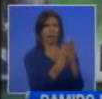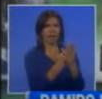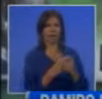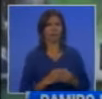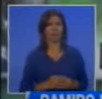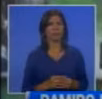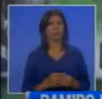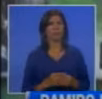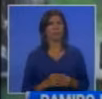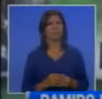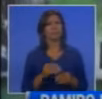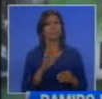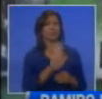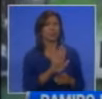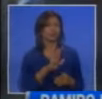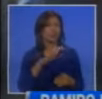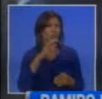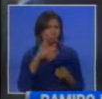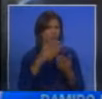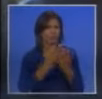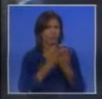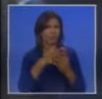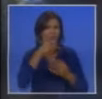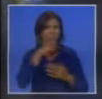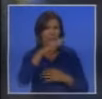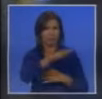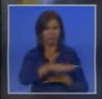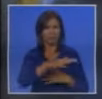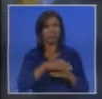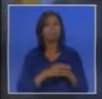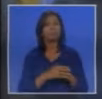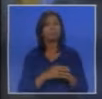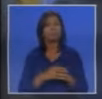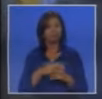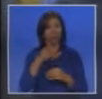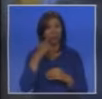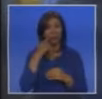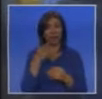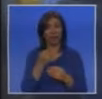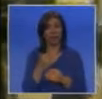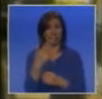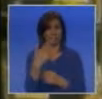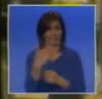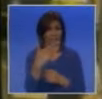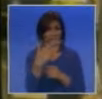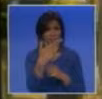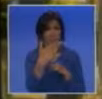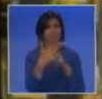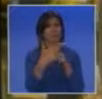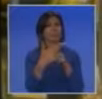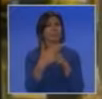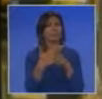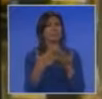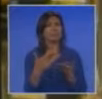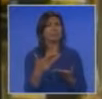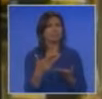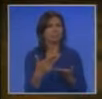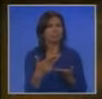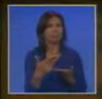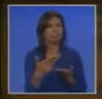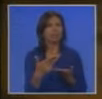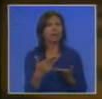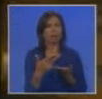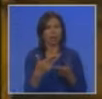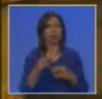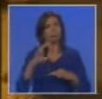El Rodeo, como así lo dispuso la jueza. Mantilla dijo que el arma de fuego con el que supuestamente se asesinó al funcionario